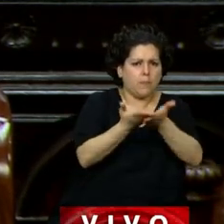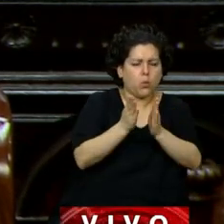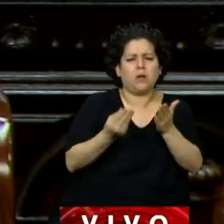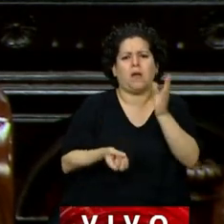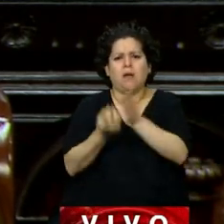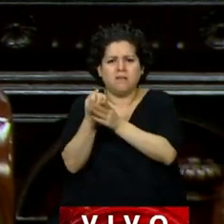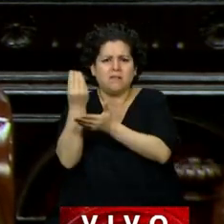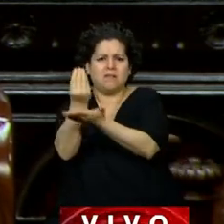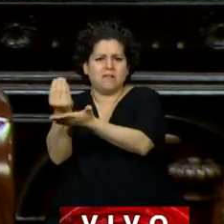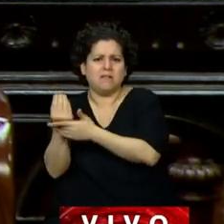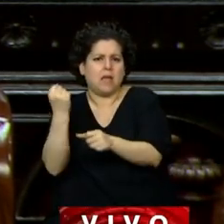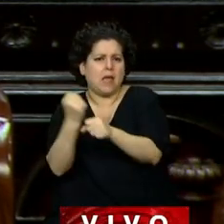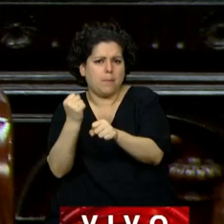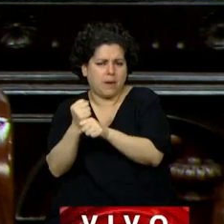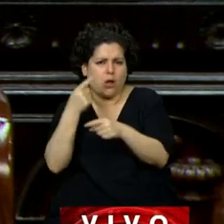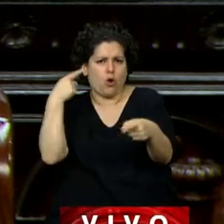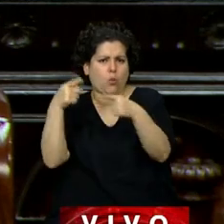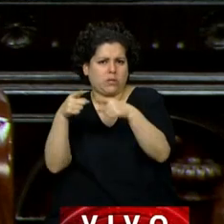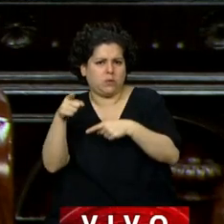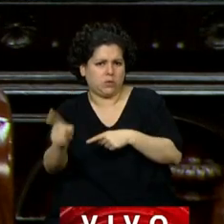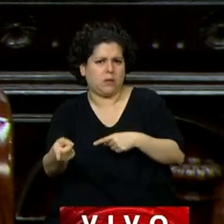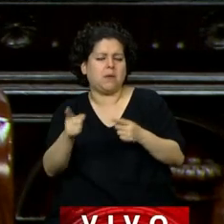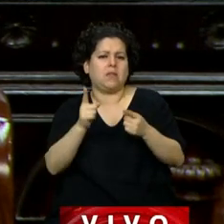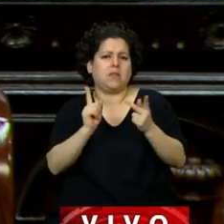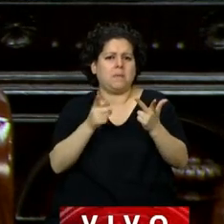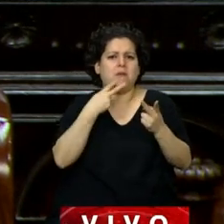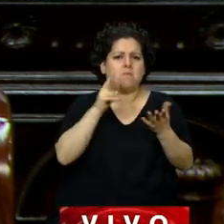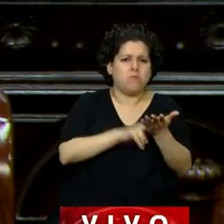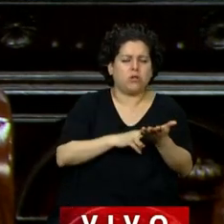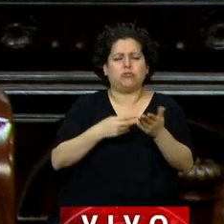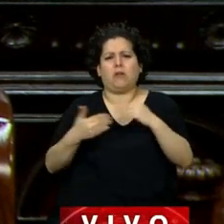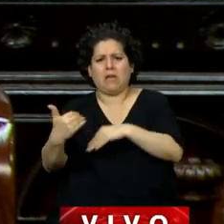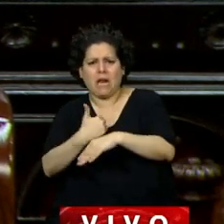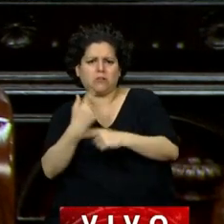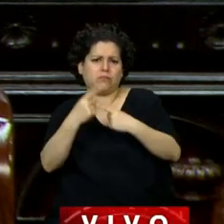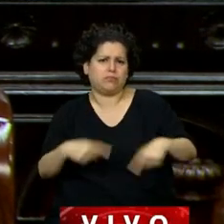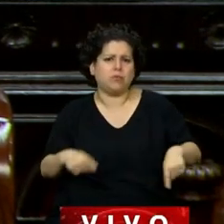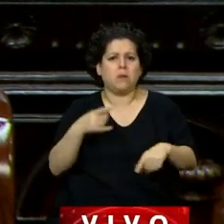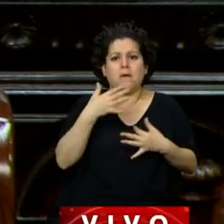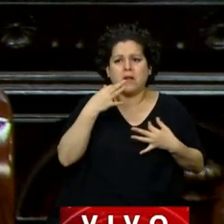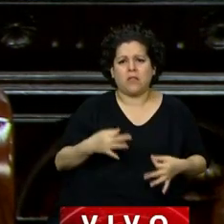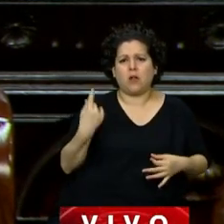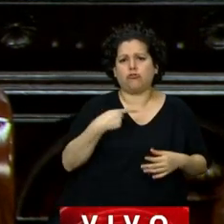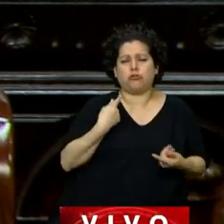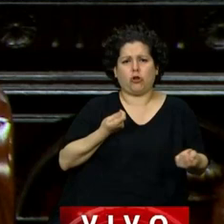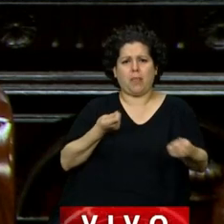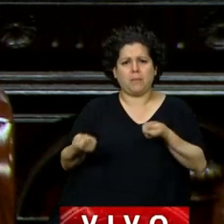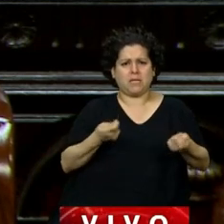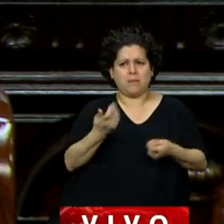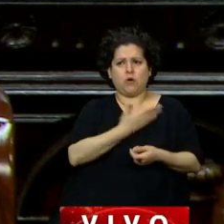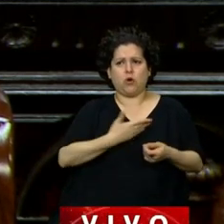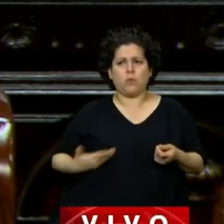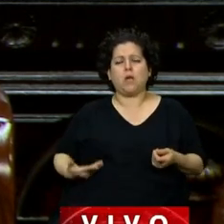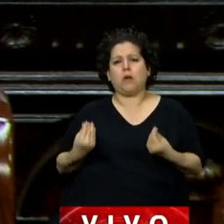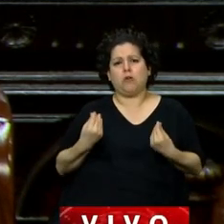de empleo y en el orden fiscal. Porque la verdad que a nosotros nos ha tocado gobernar o administrar y hacernos